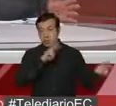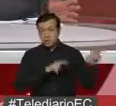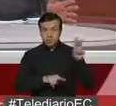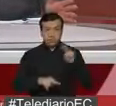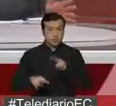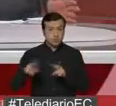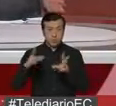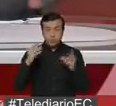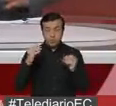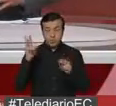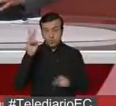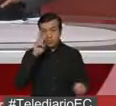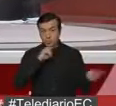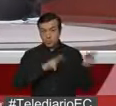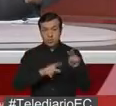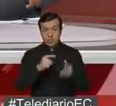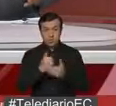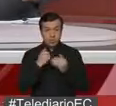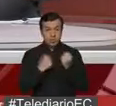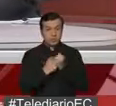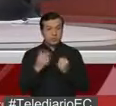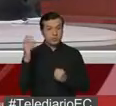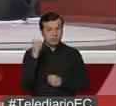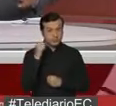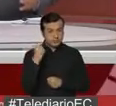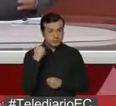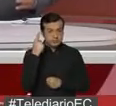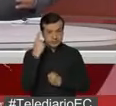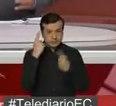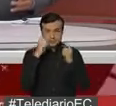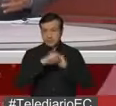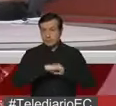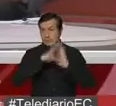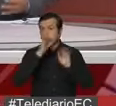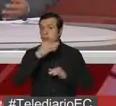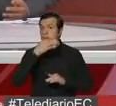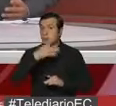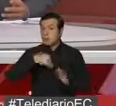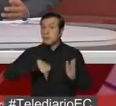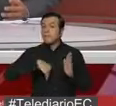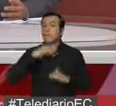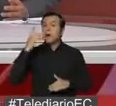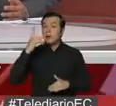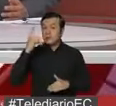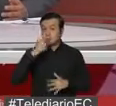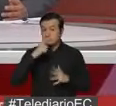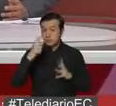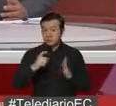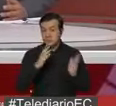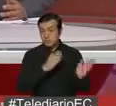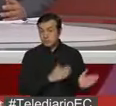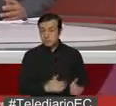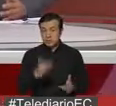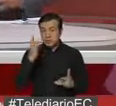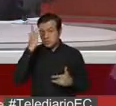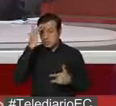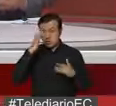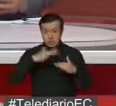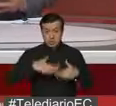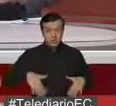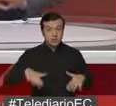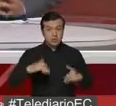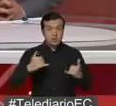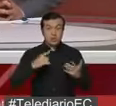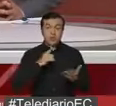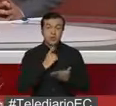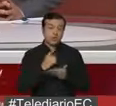pruebas masivas, permitirán determinar y conocer una realidad mucho más precisa de la presencia de la enfermedad en este